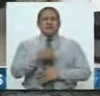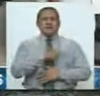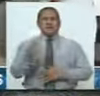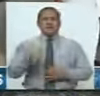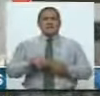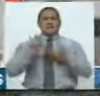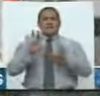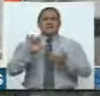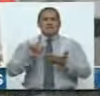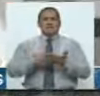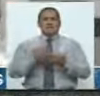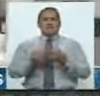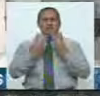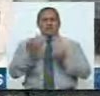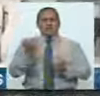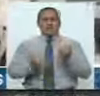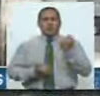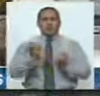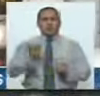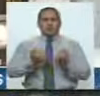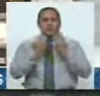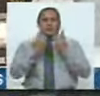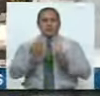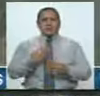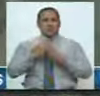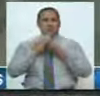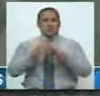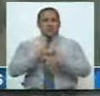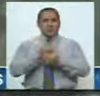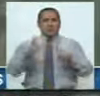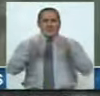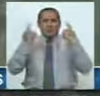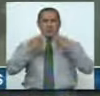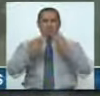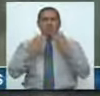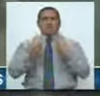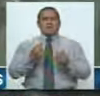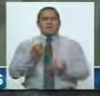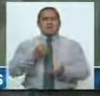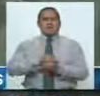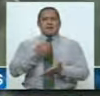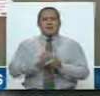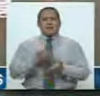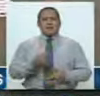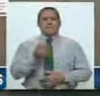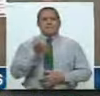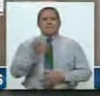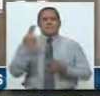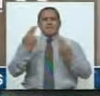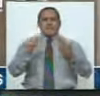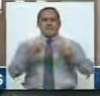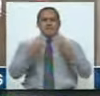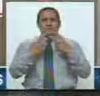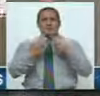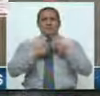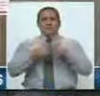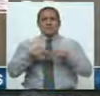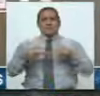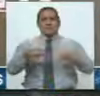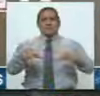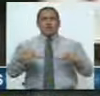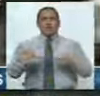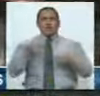¿Cuántas veces pasa usted por acá, señor? Sí, se pasa por acá. Conductores se mostraron en desacuerdo por el incremento de las tarifas de peaje que regirá en el tramo